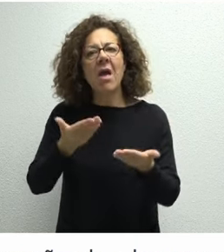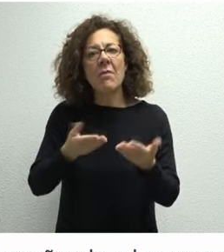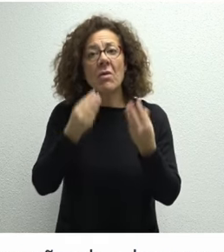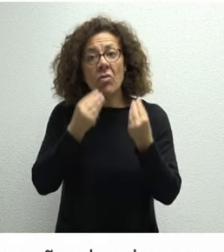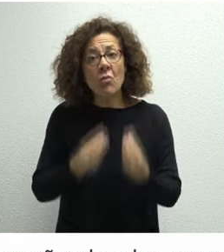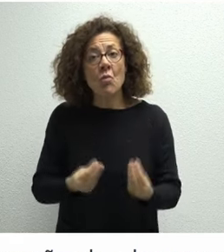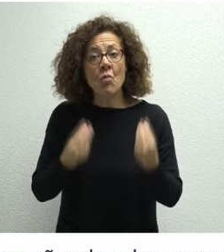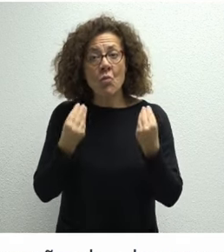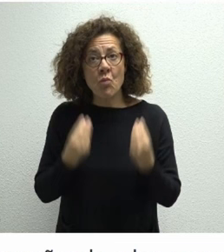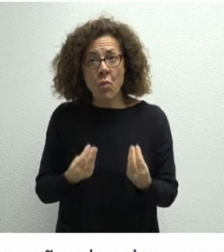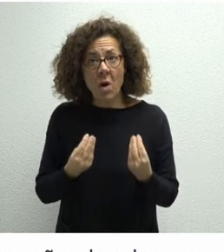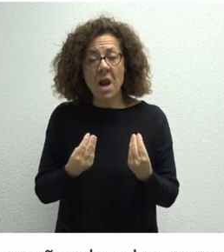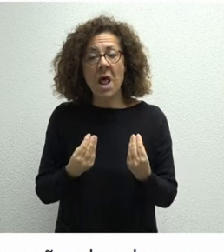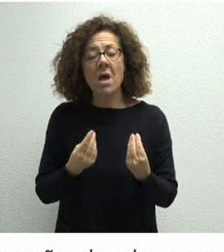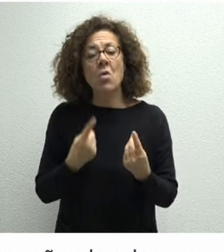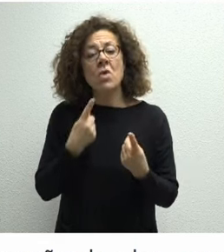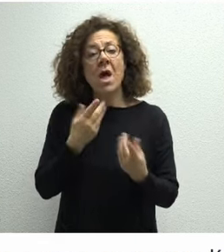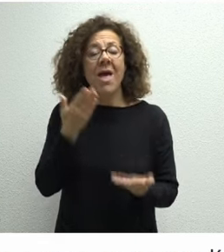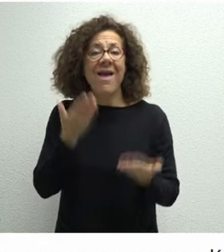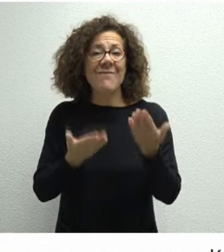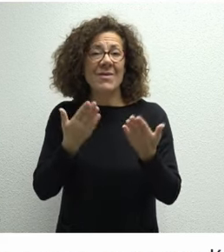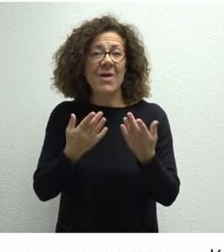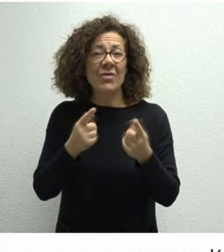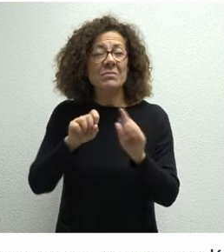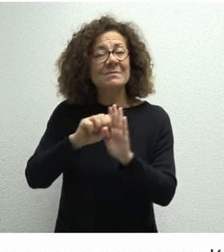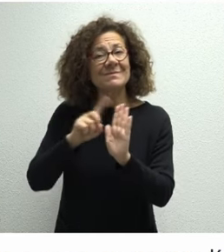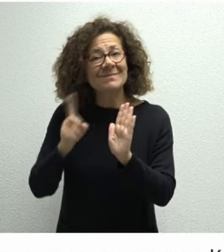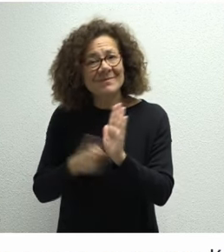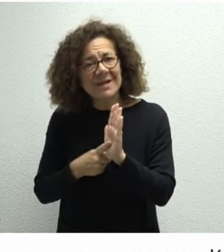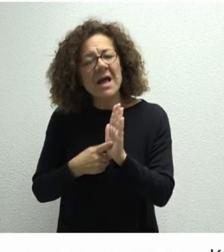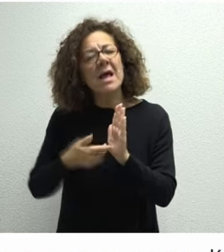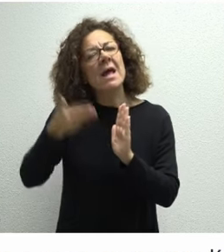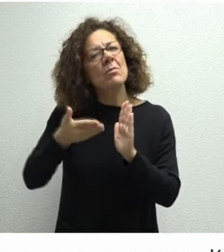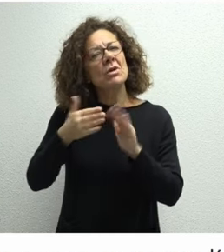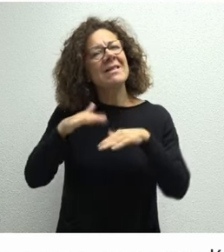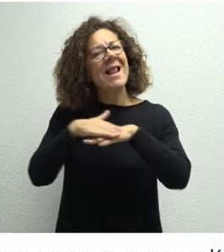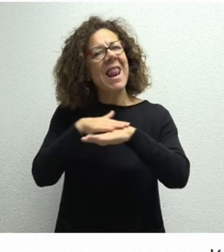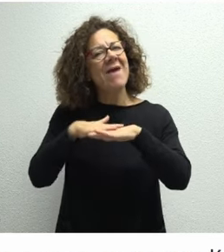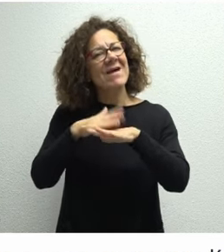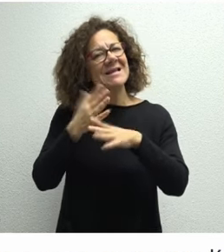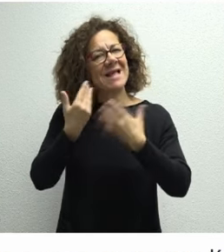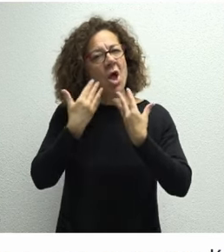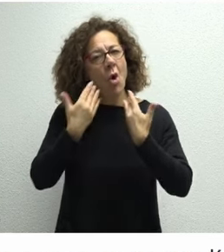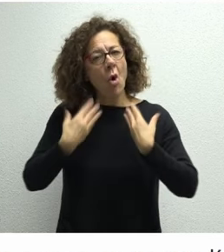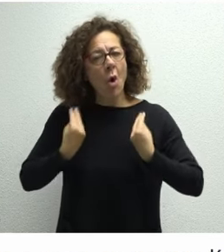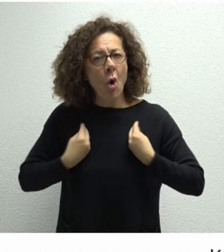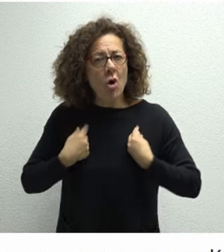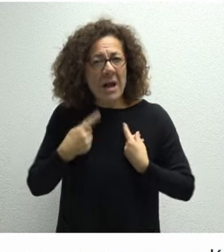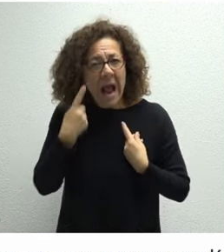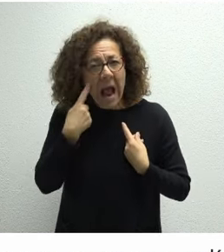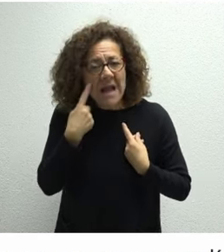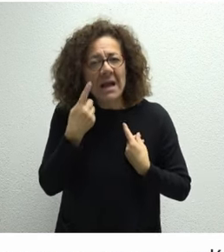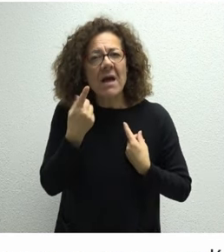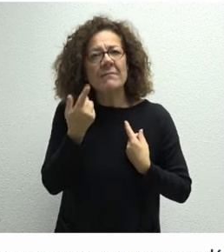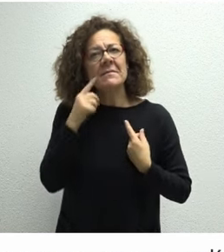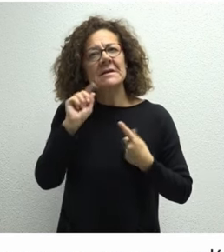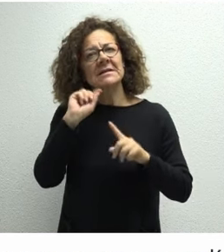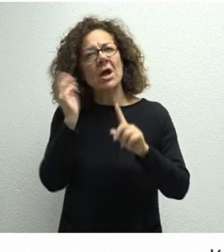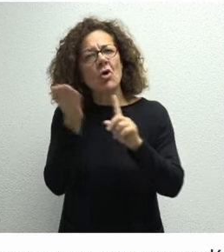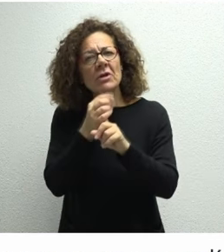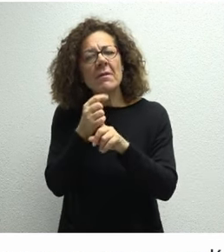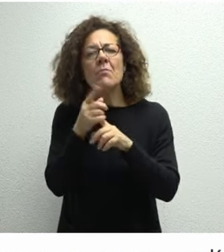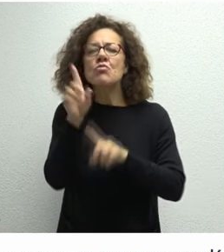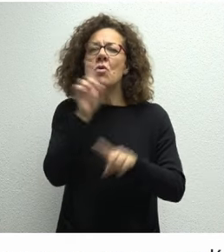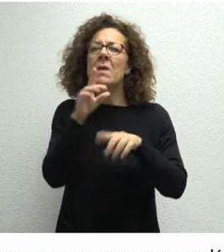eh integral con mucho cuidado en la base orgánica Pues iba descubriendo no problemas médicos de